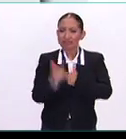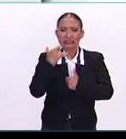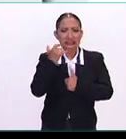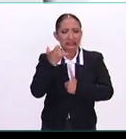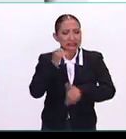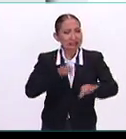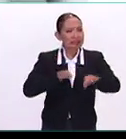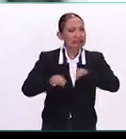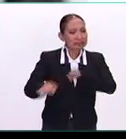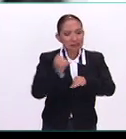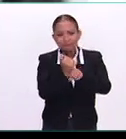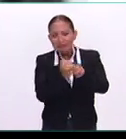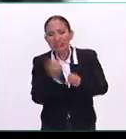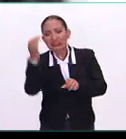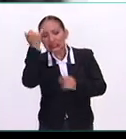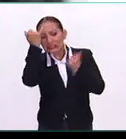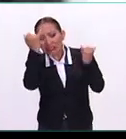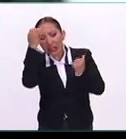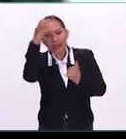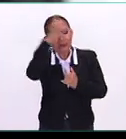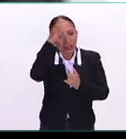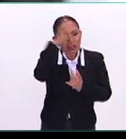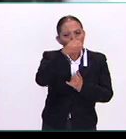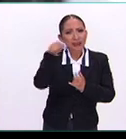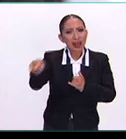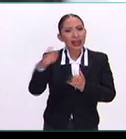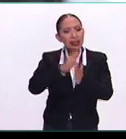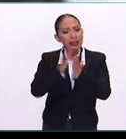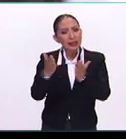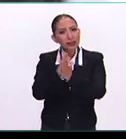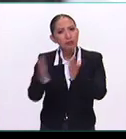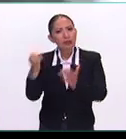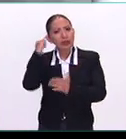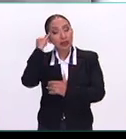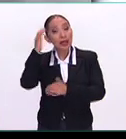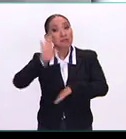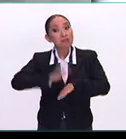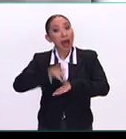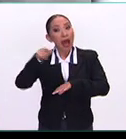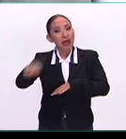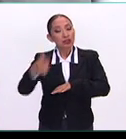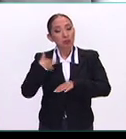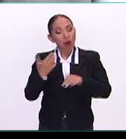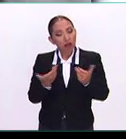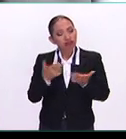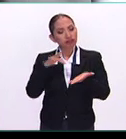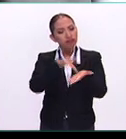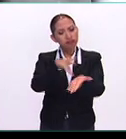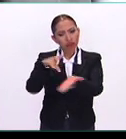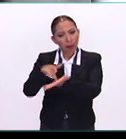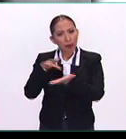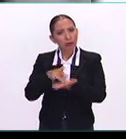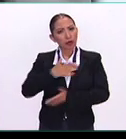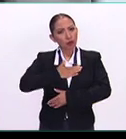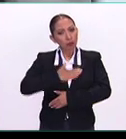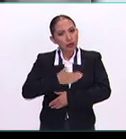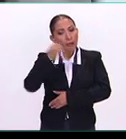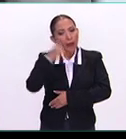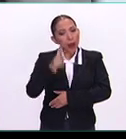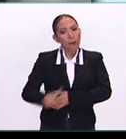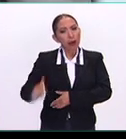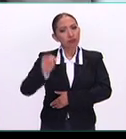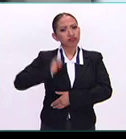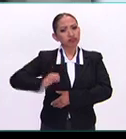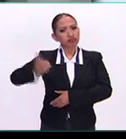exhaustivo trabajo sobre la filosofía y literatura indígenas, pero sobre todo un apostolado a favor de la justicia para los